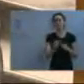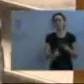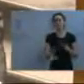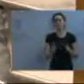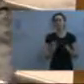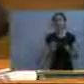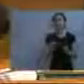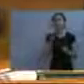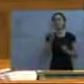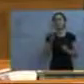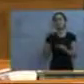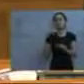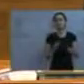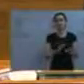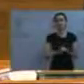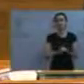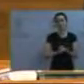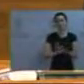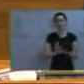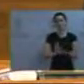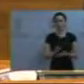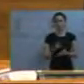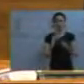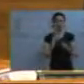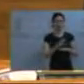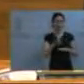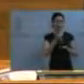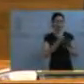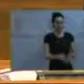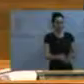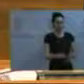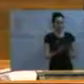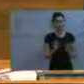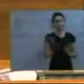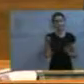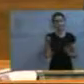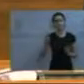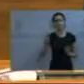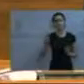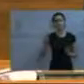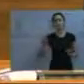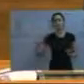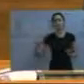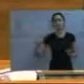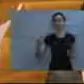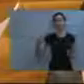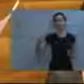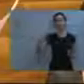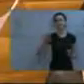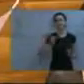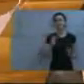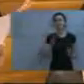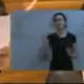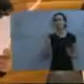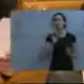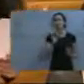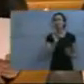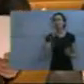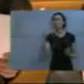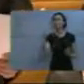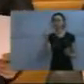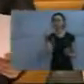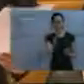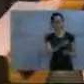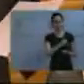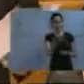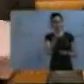primer documento. Gracias. Gracias, señor consejero. Señor Corbas Mons, tiene la palabra. Sí, muchas gracias, señor presidente. Señor consejero, gracias por